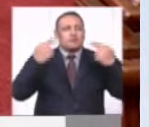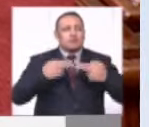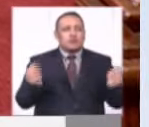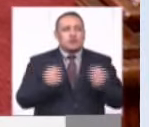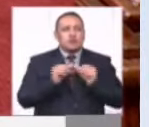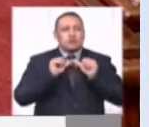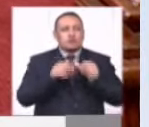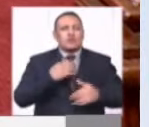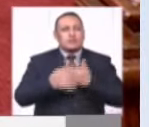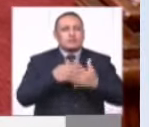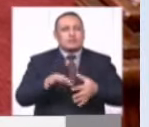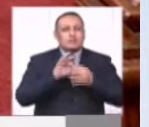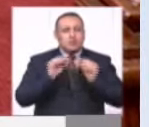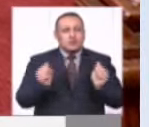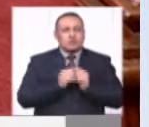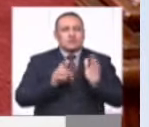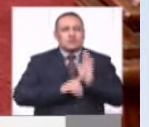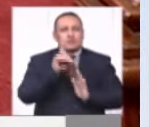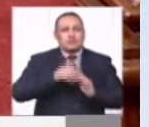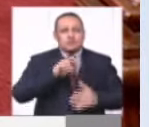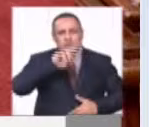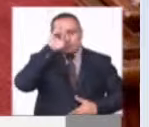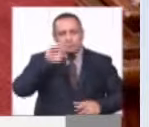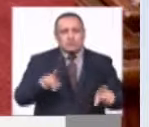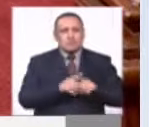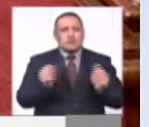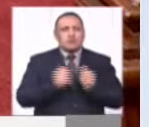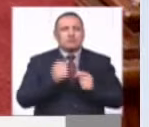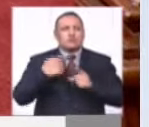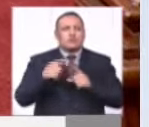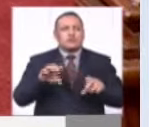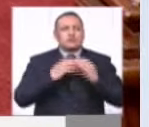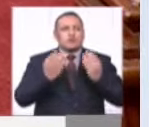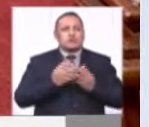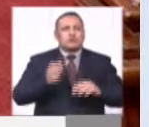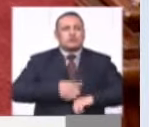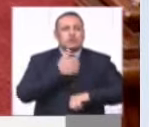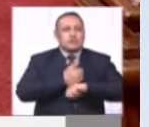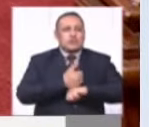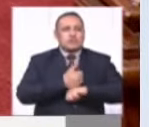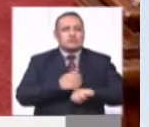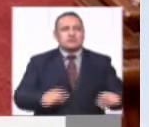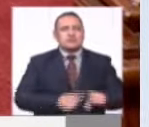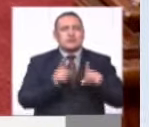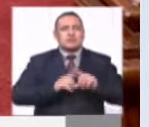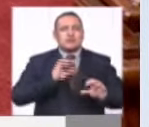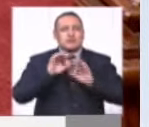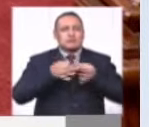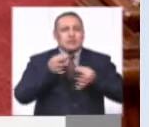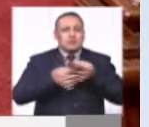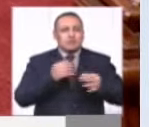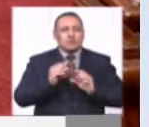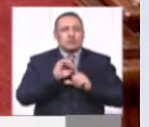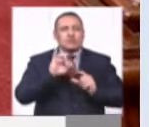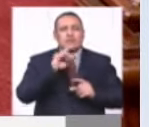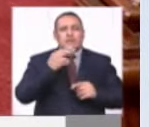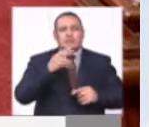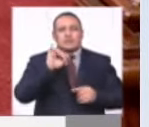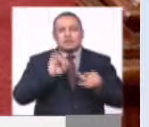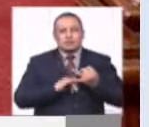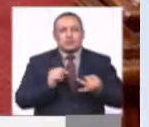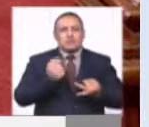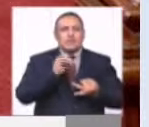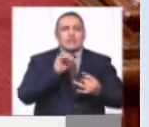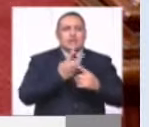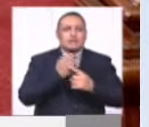para seguir afianzando el desarrollo y la peruanidad junto a los congresistas y las autoridades. Hablaremos con los quechuas, con los